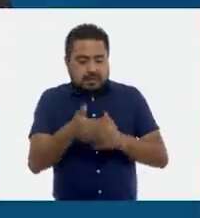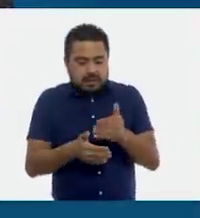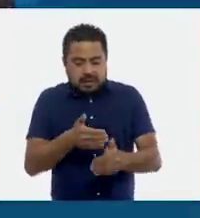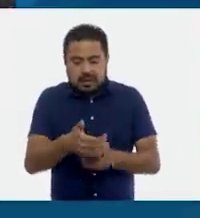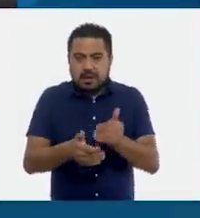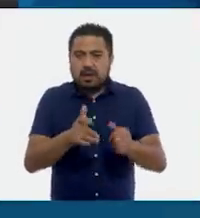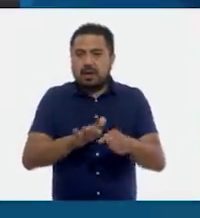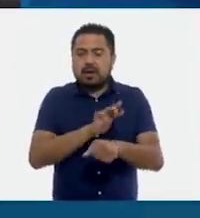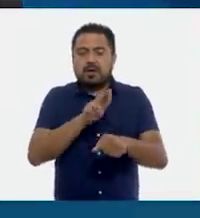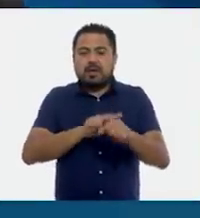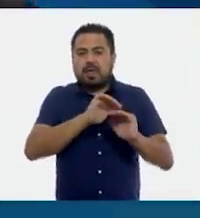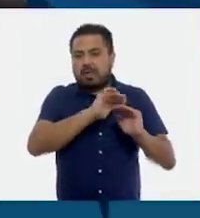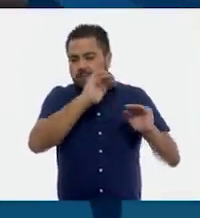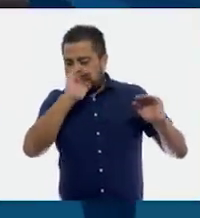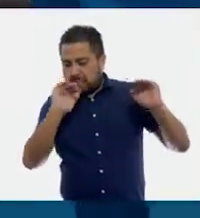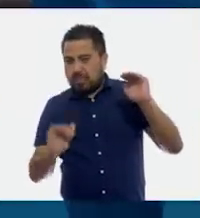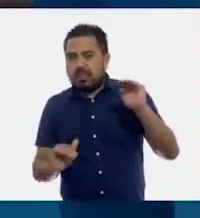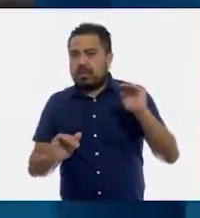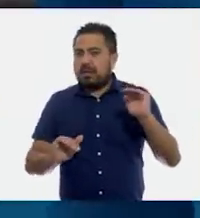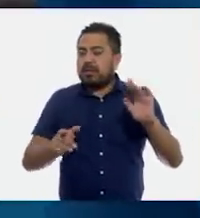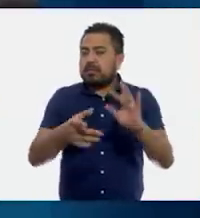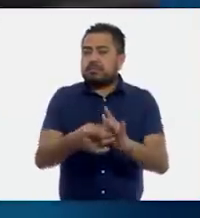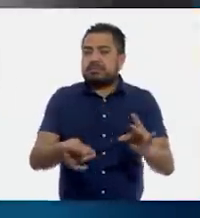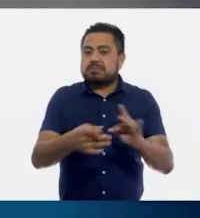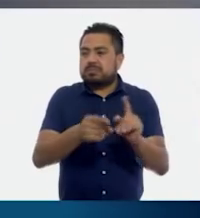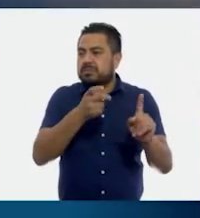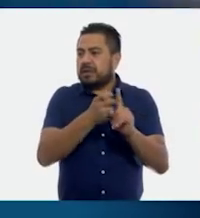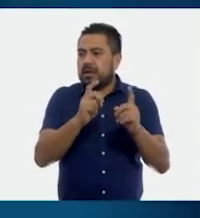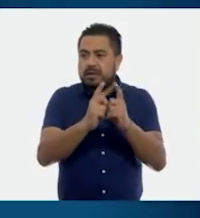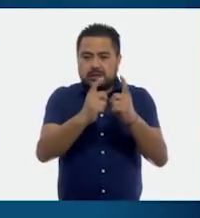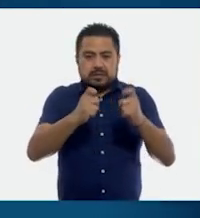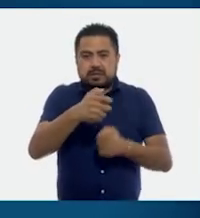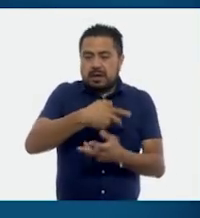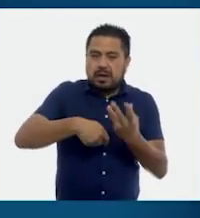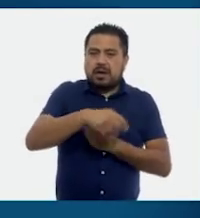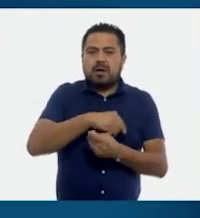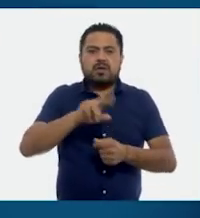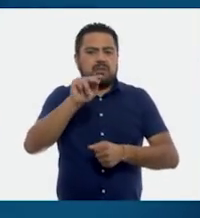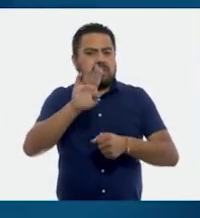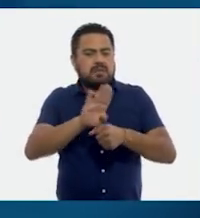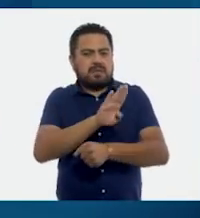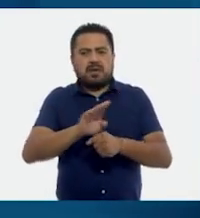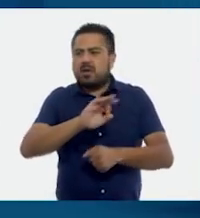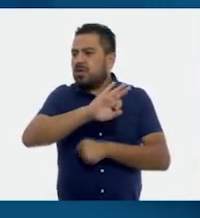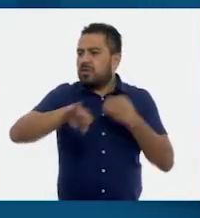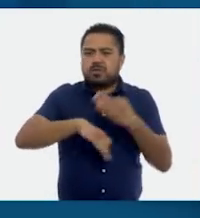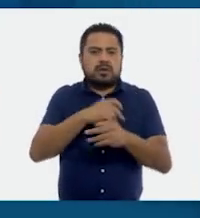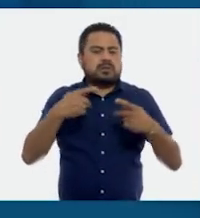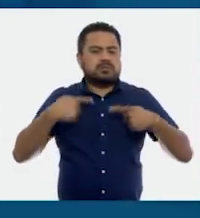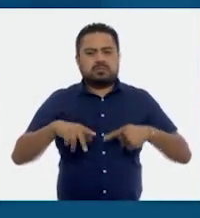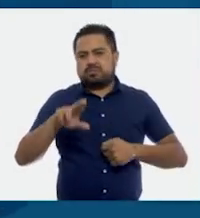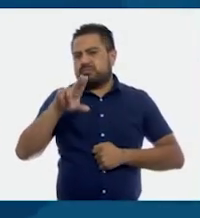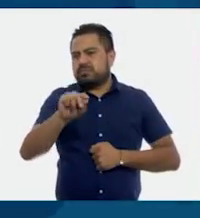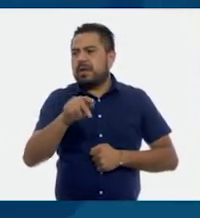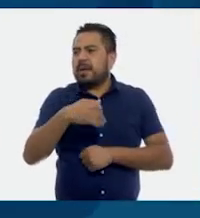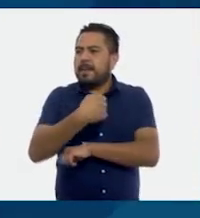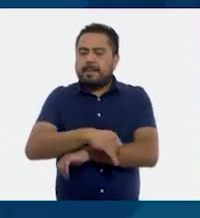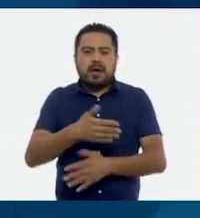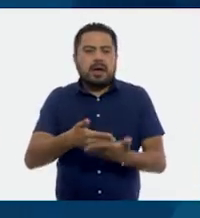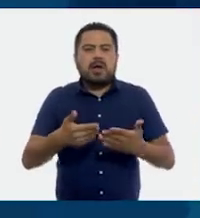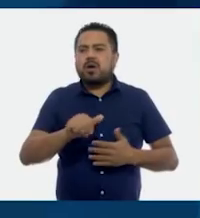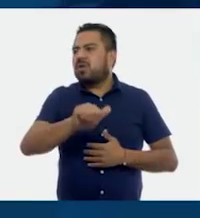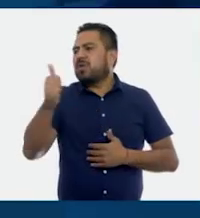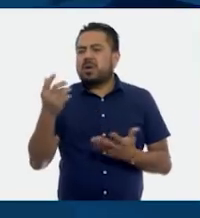gran desigualdad social. Es decir, el desarrollo económico no benefició a todas las personas. Mientras unos